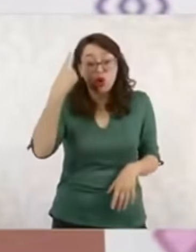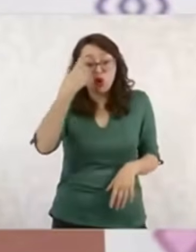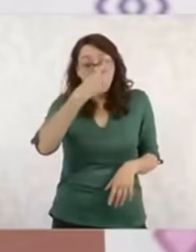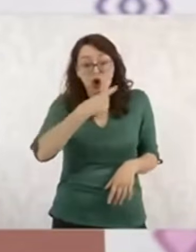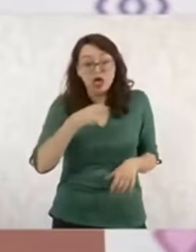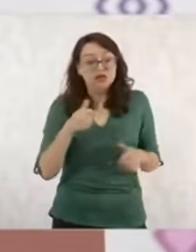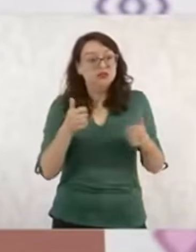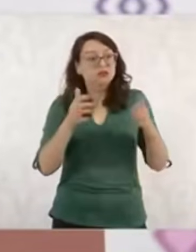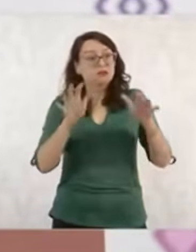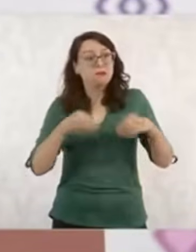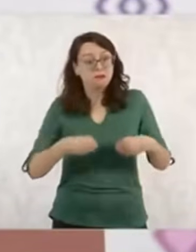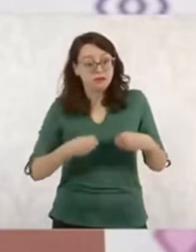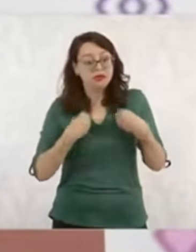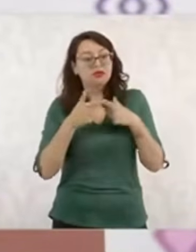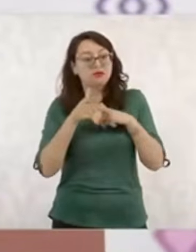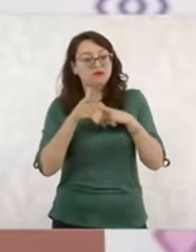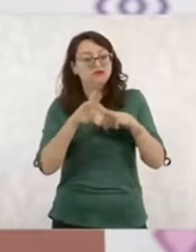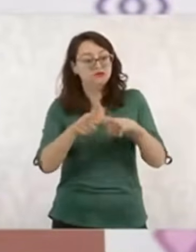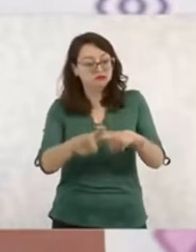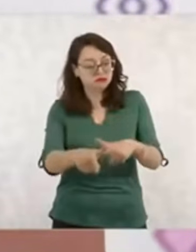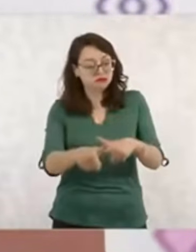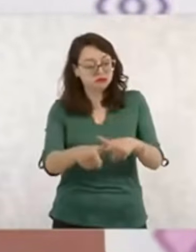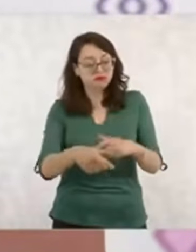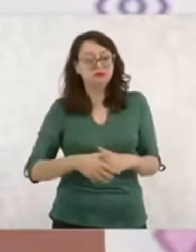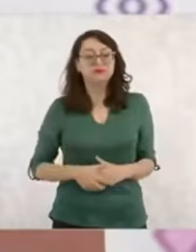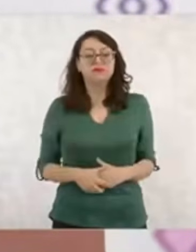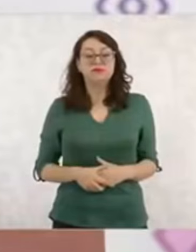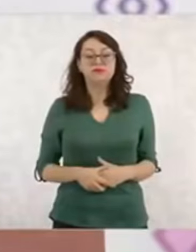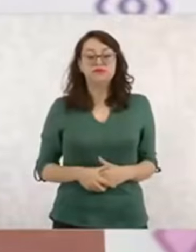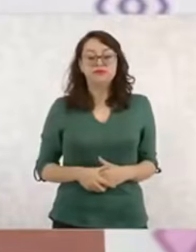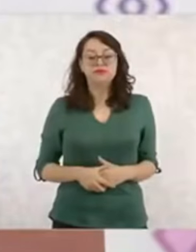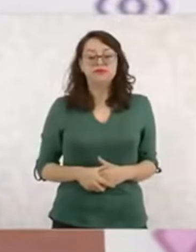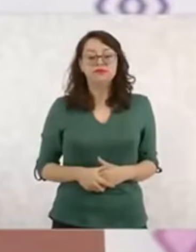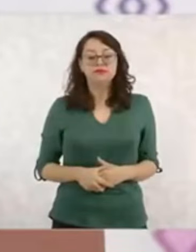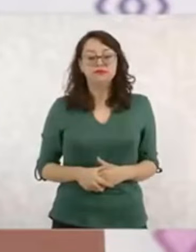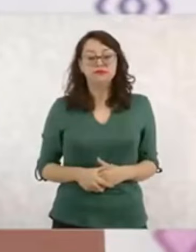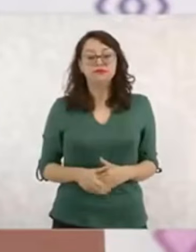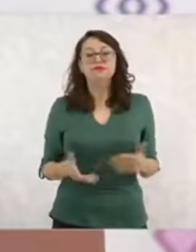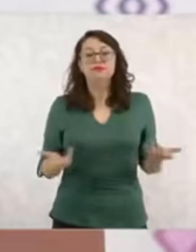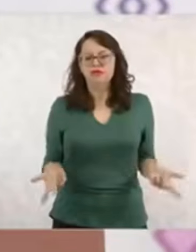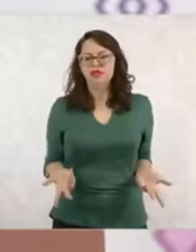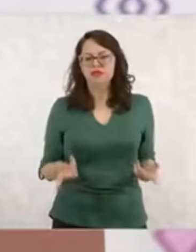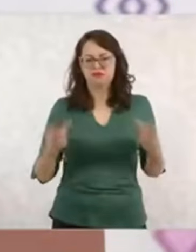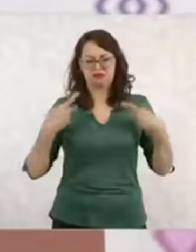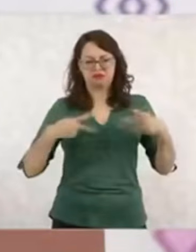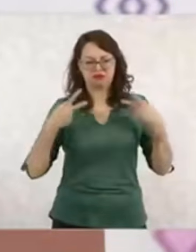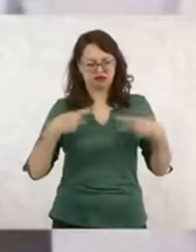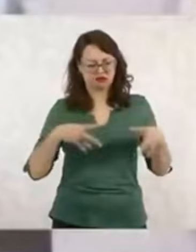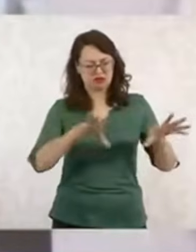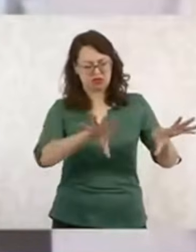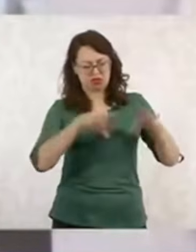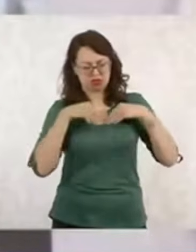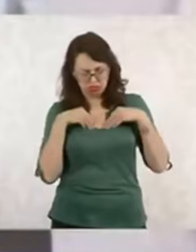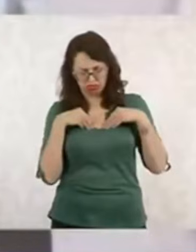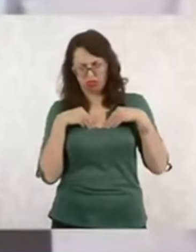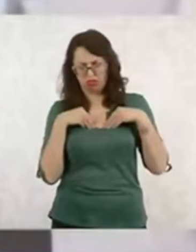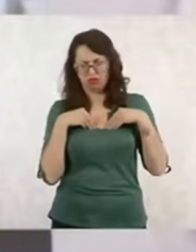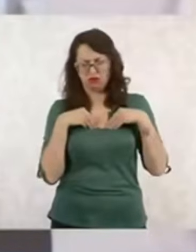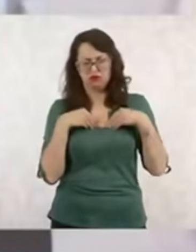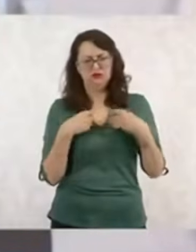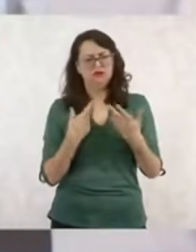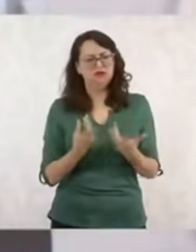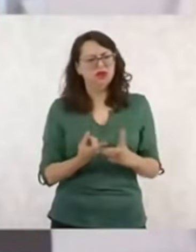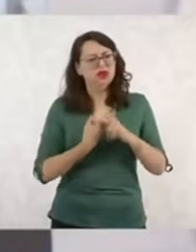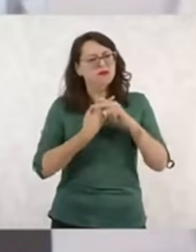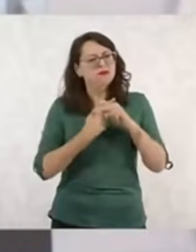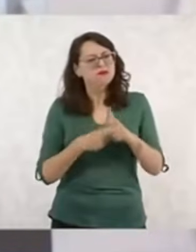de que haya dejado ese espacio. Los primeros días de que alguien se contagia con